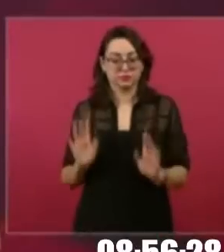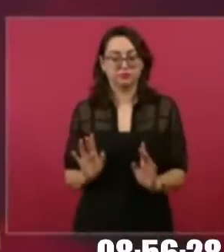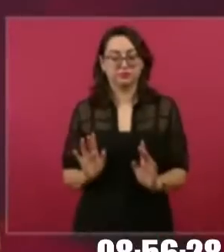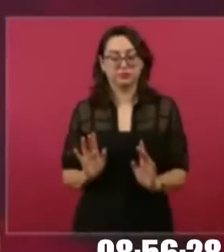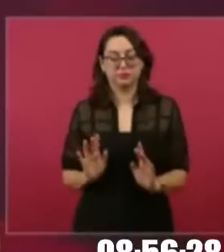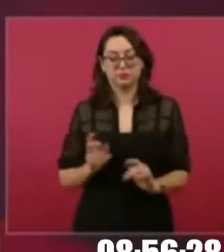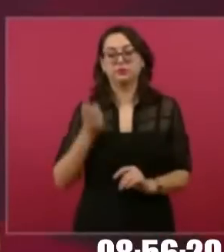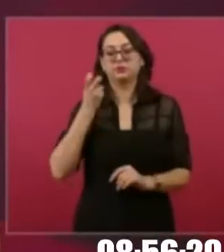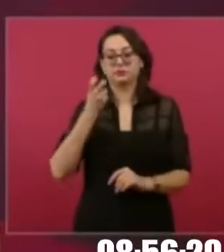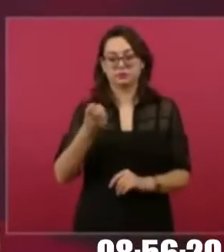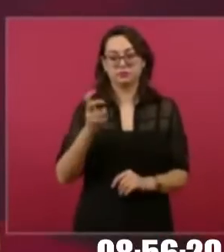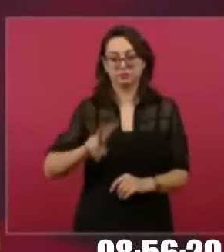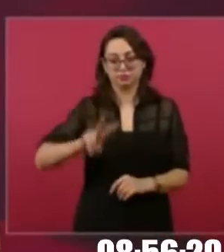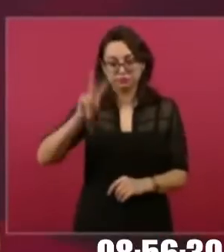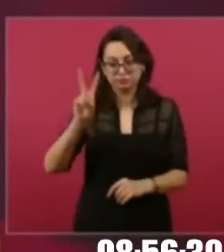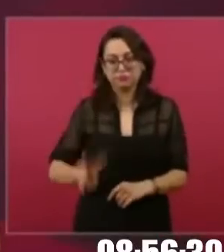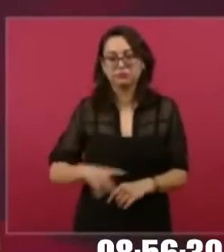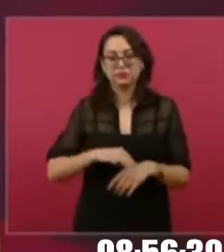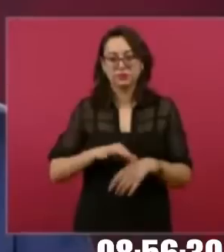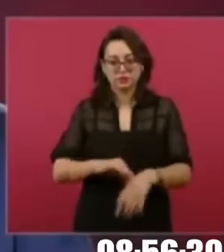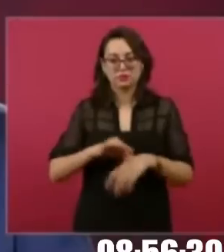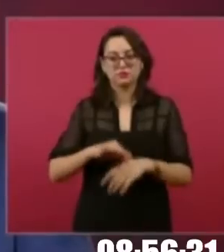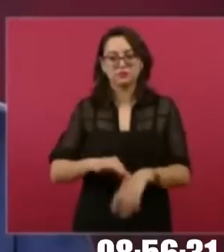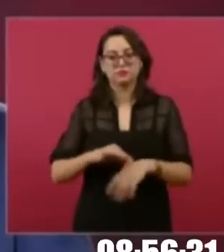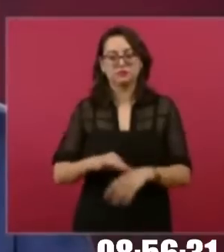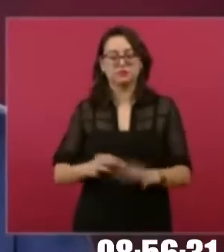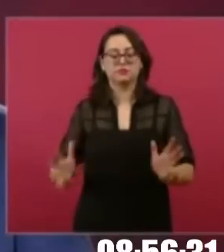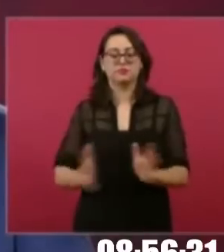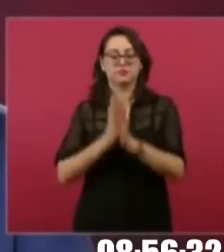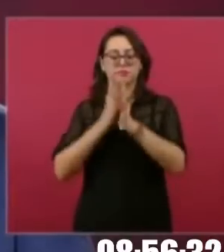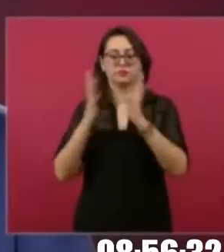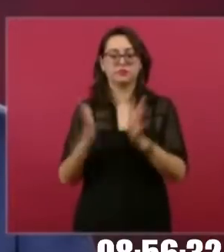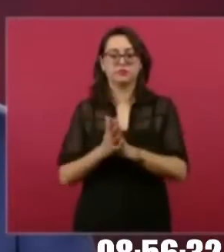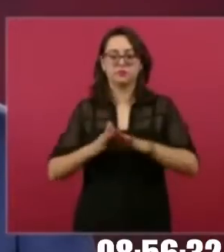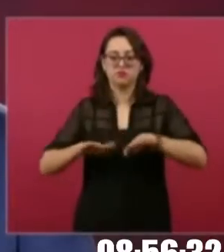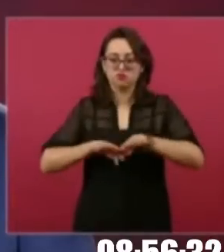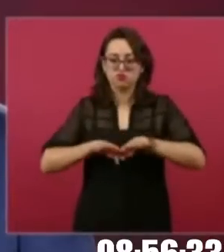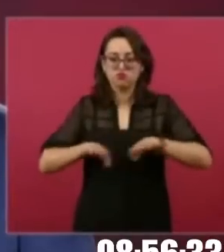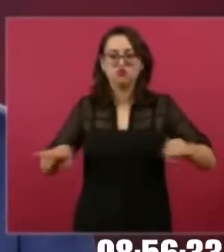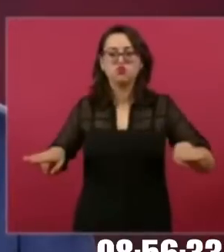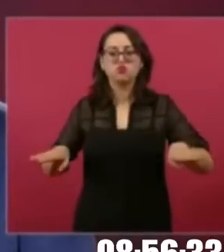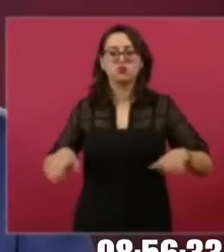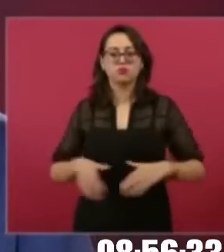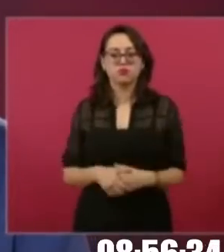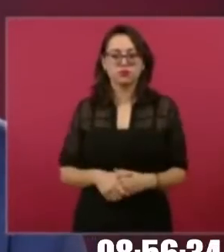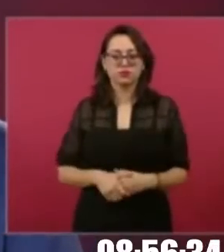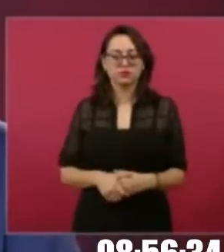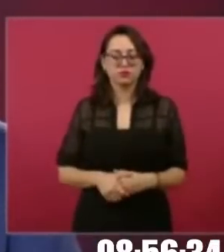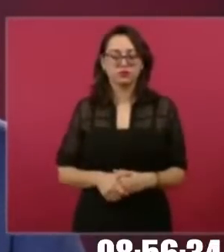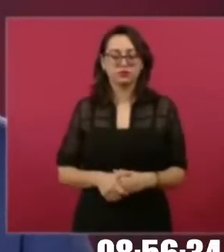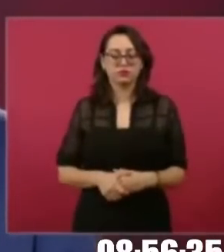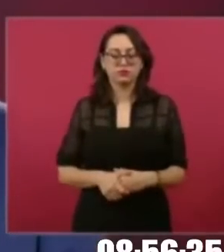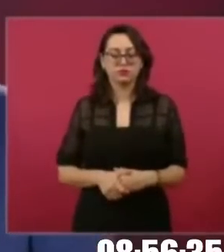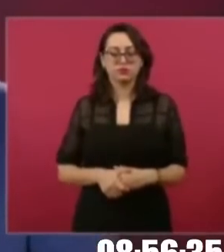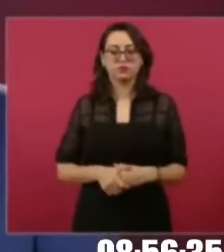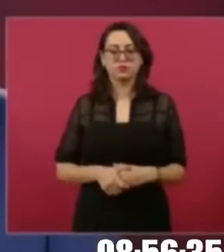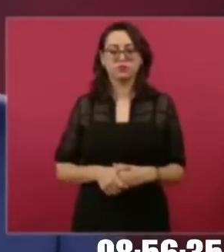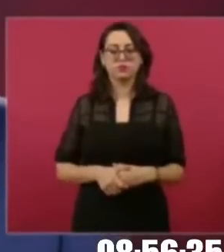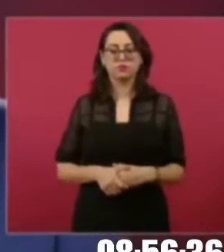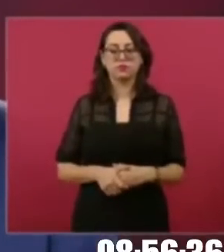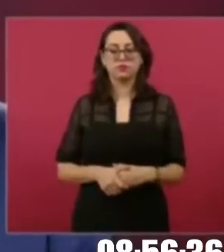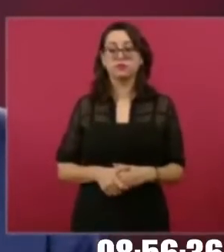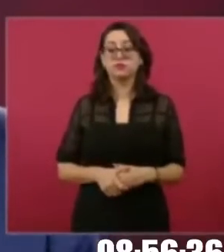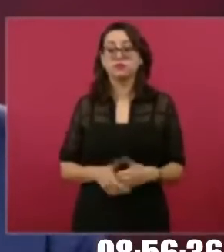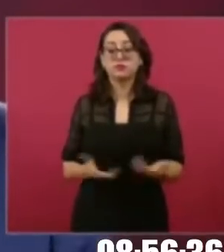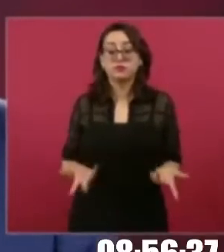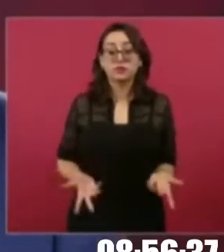es la auténtica la verdadera democracia Entonces mi